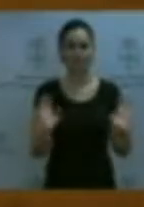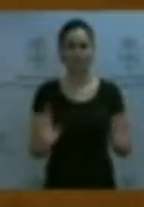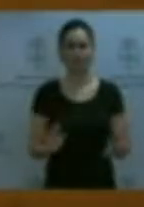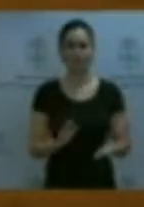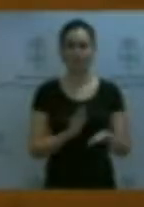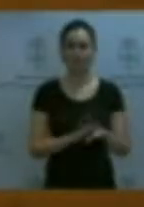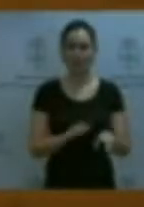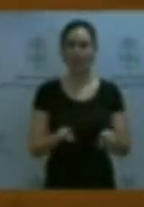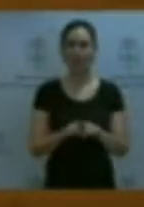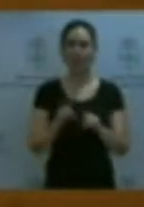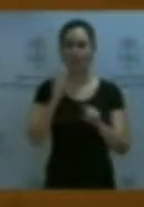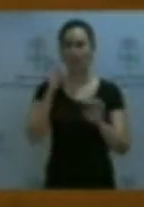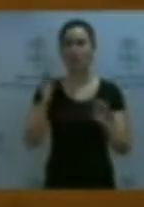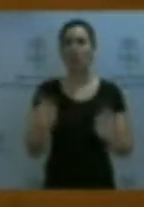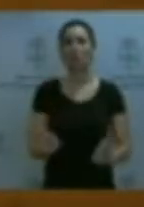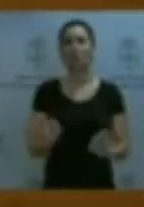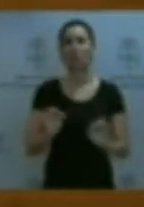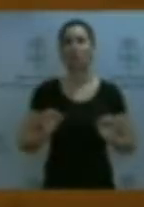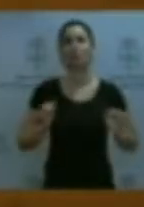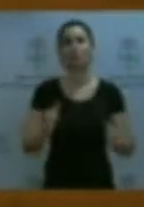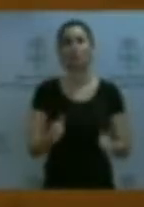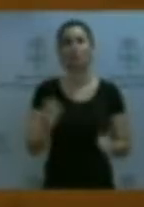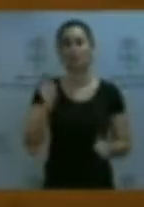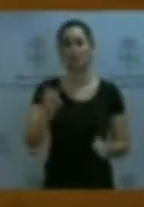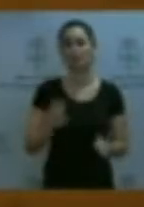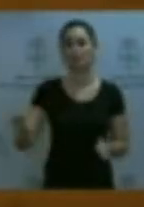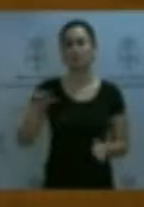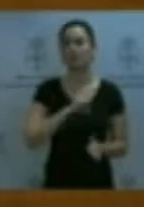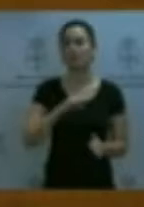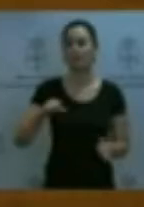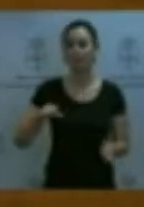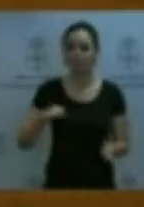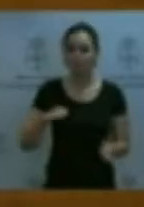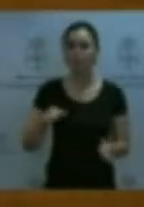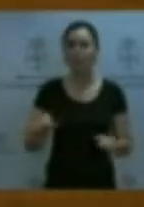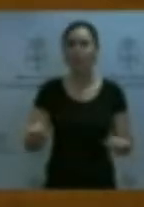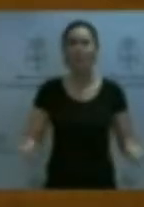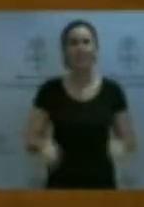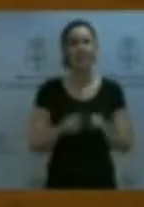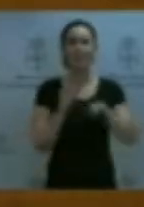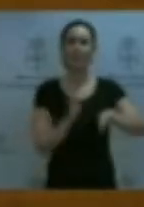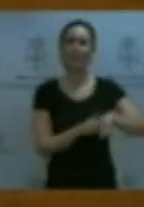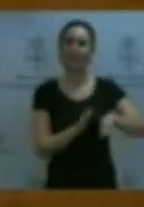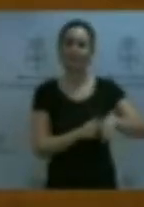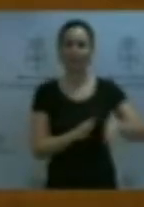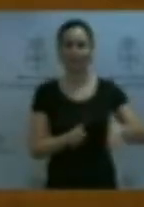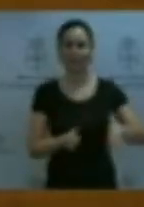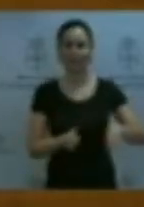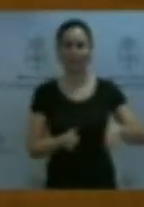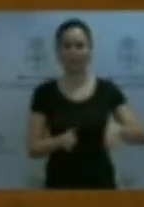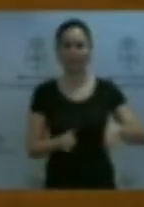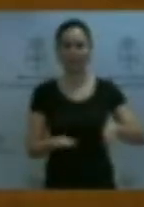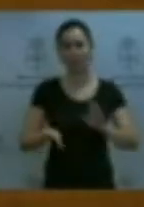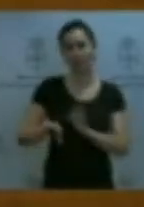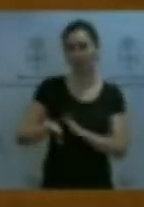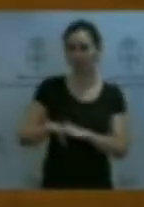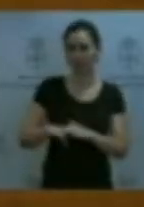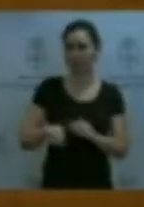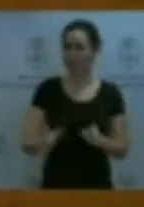que en otras comunidades autónomas, con independencia del signo que tenga el Gobierno de la comunidad, están funcionando y están funcionando